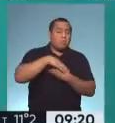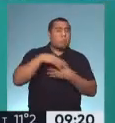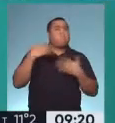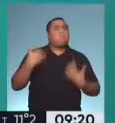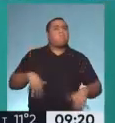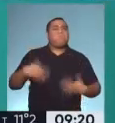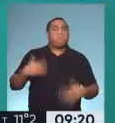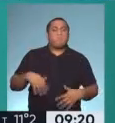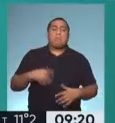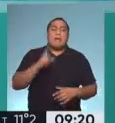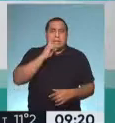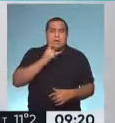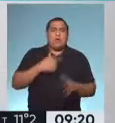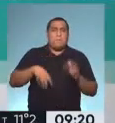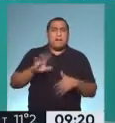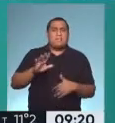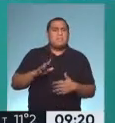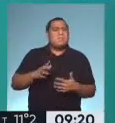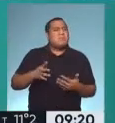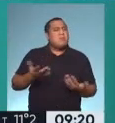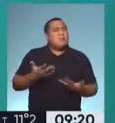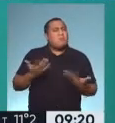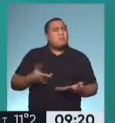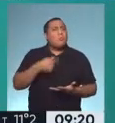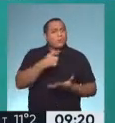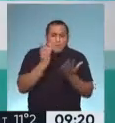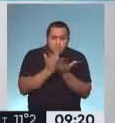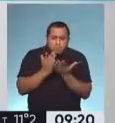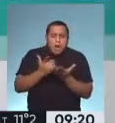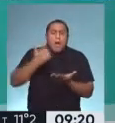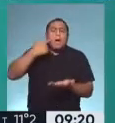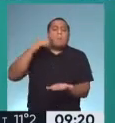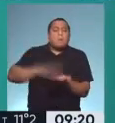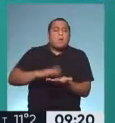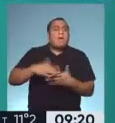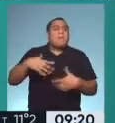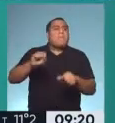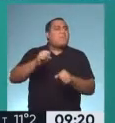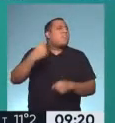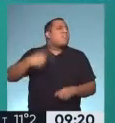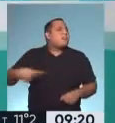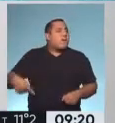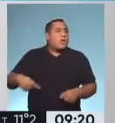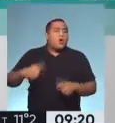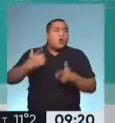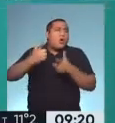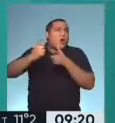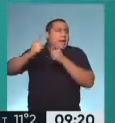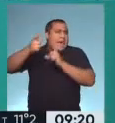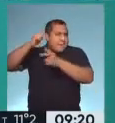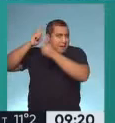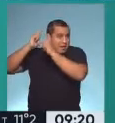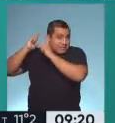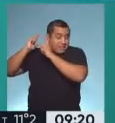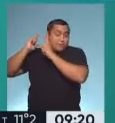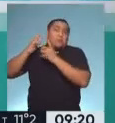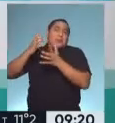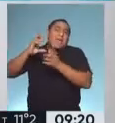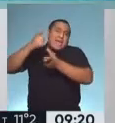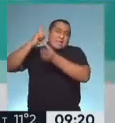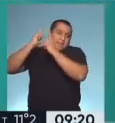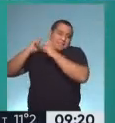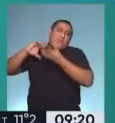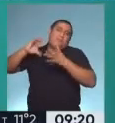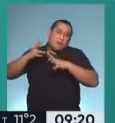de prueba ustedes han tenido este tipo de experiencias sobre todo qué es lo que repetitiva las